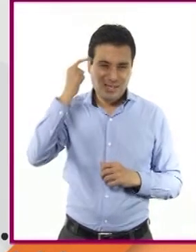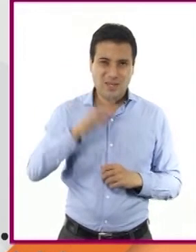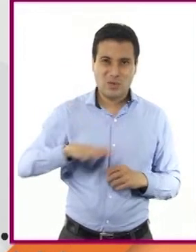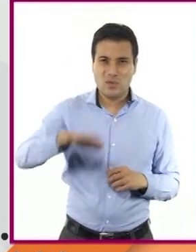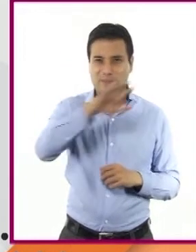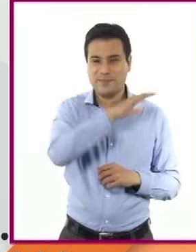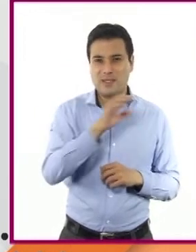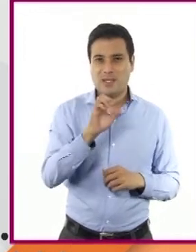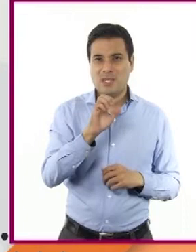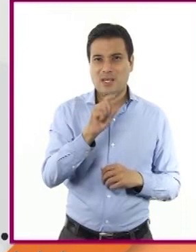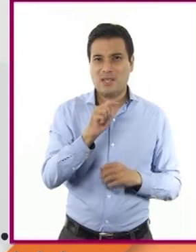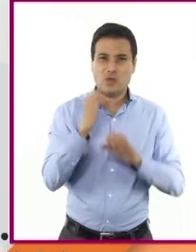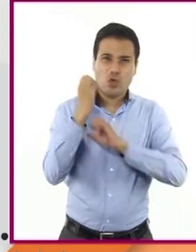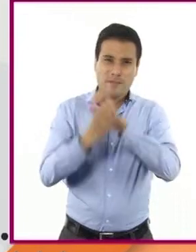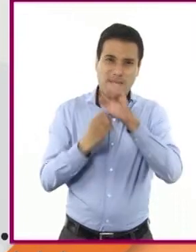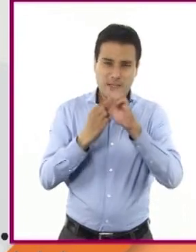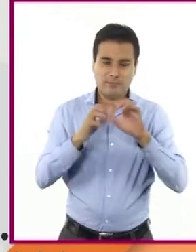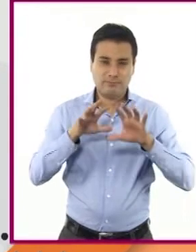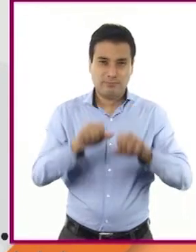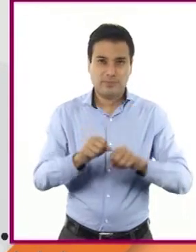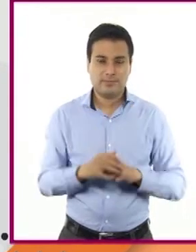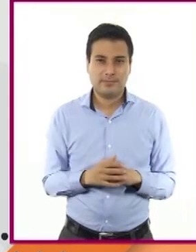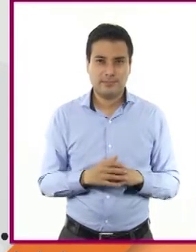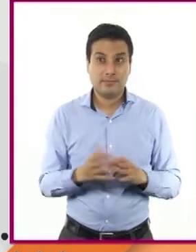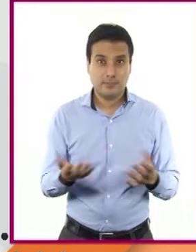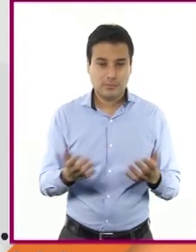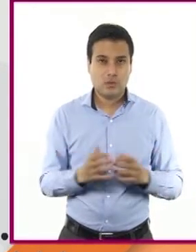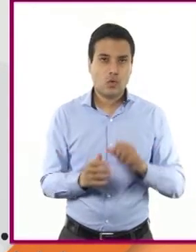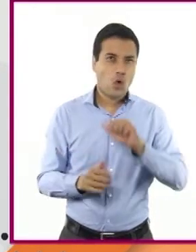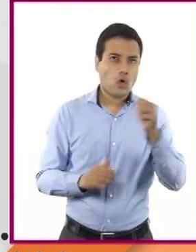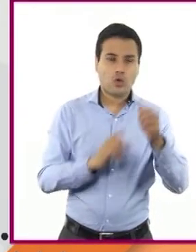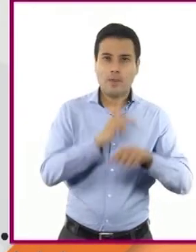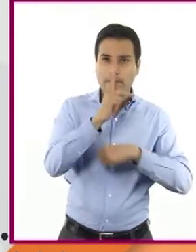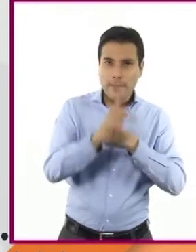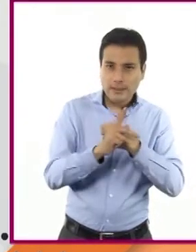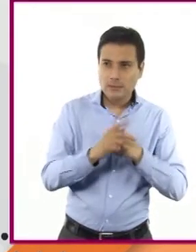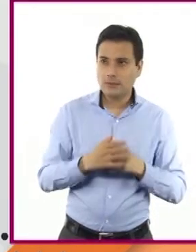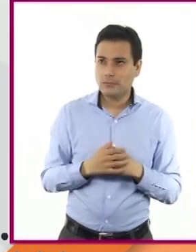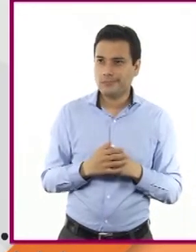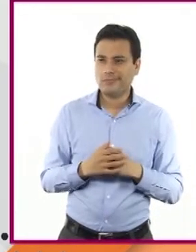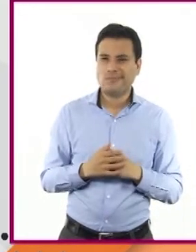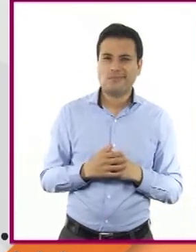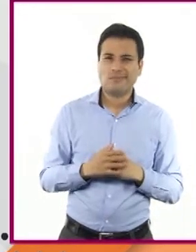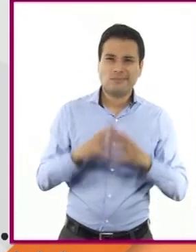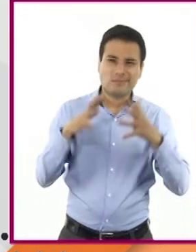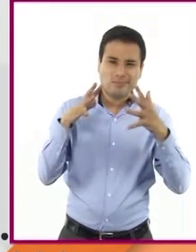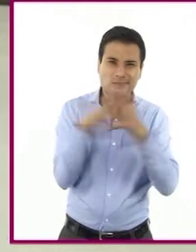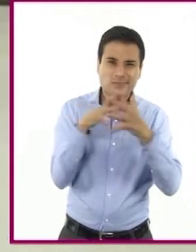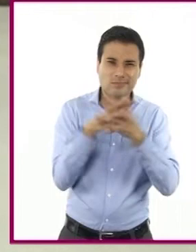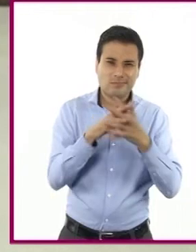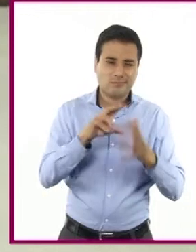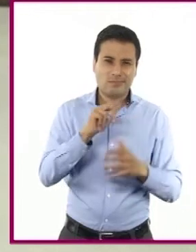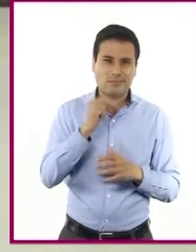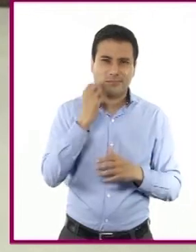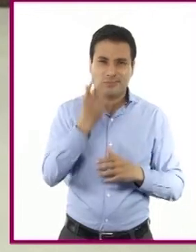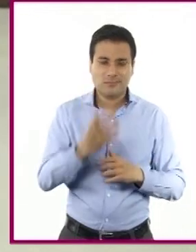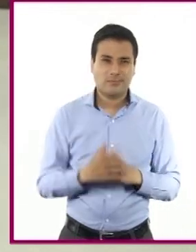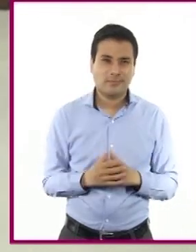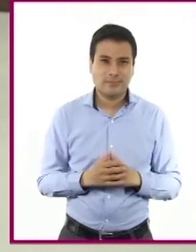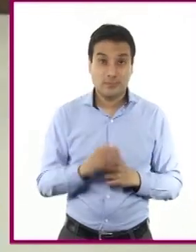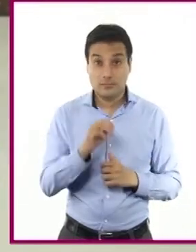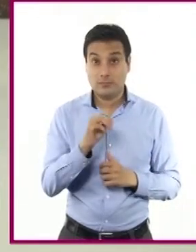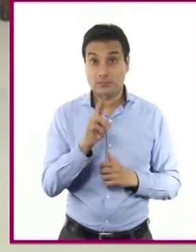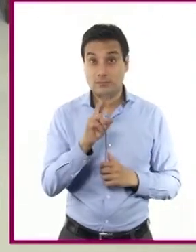pesar de esta situación, las potencias occidentales no quisieron intervenir para evitar nuevos conflictos en Europa. Al igual que